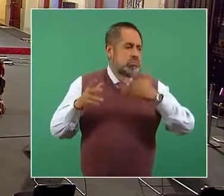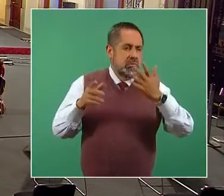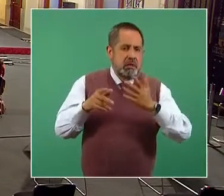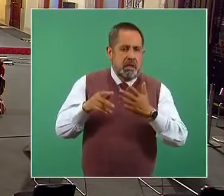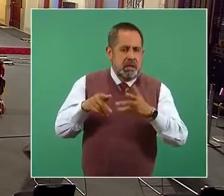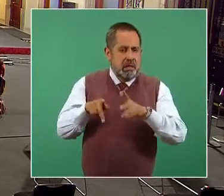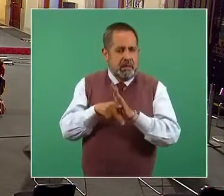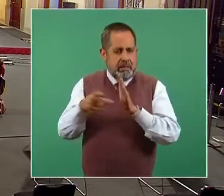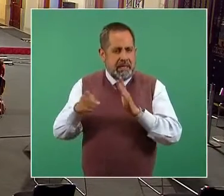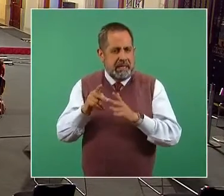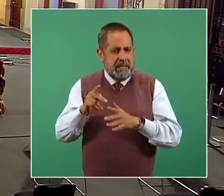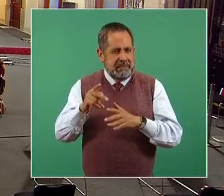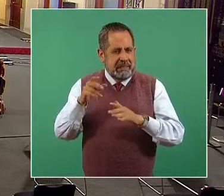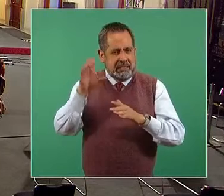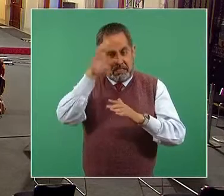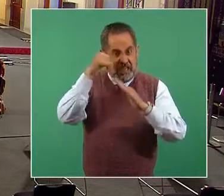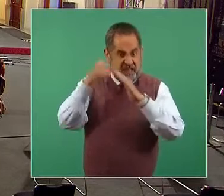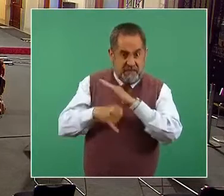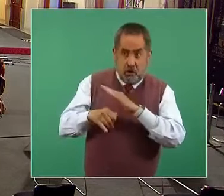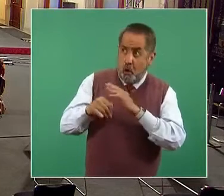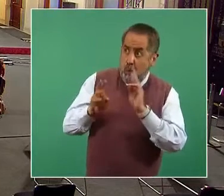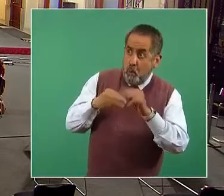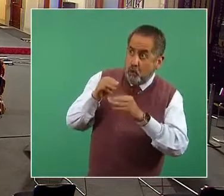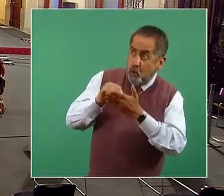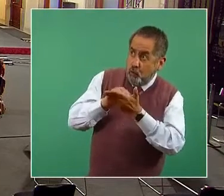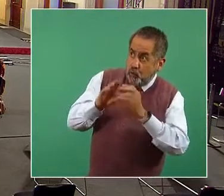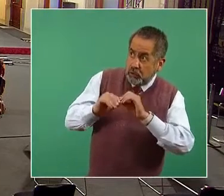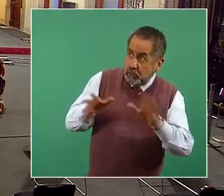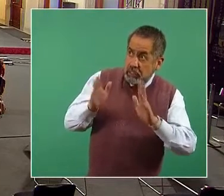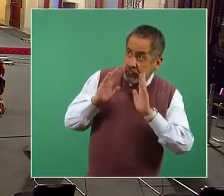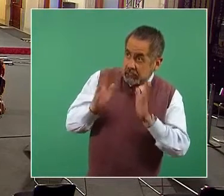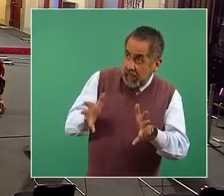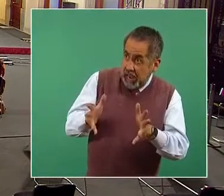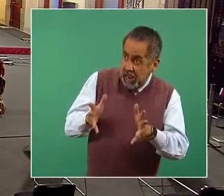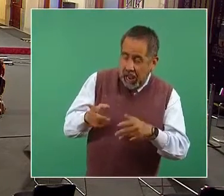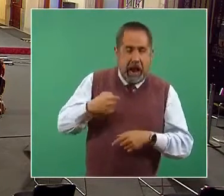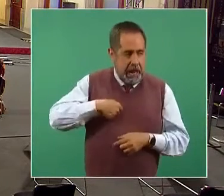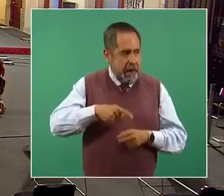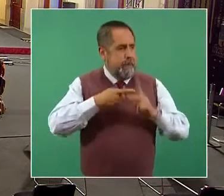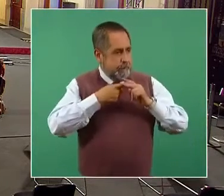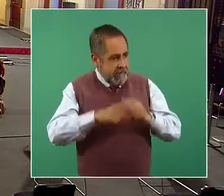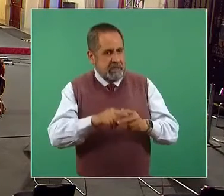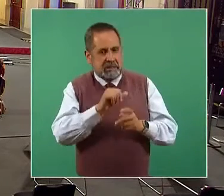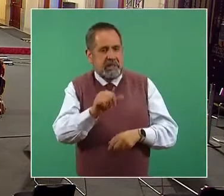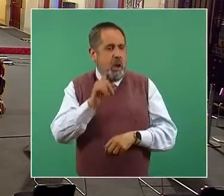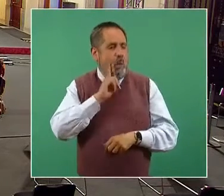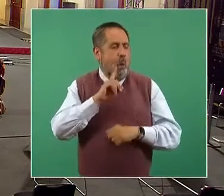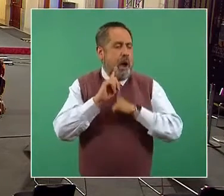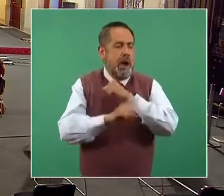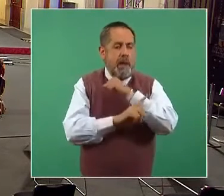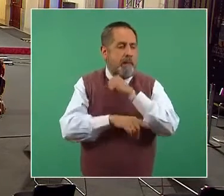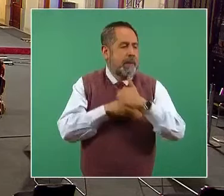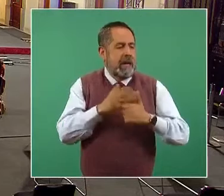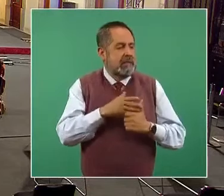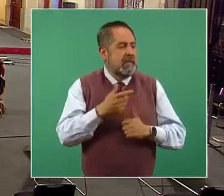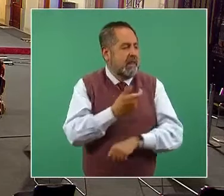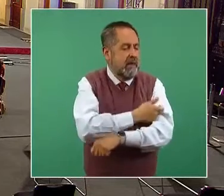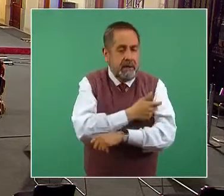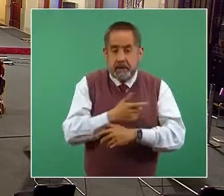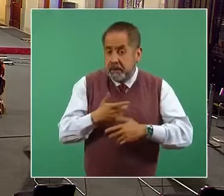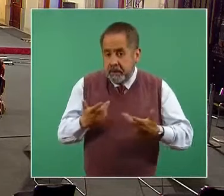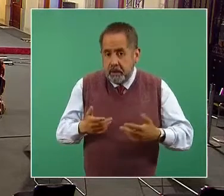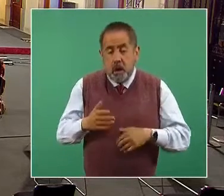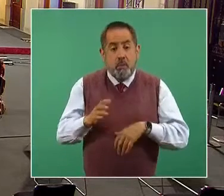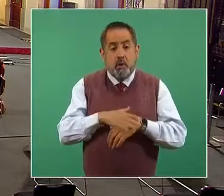artículo científico y la necesidad de proteger a las mujeres embarazadas, dado que la COVID-19